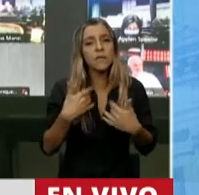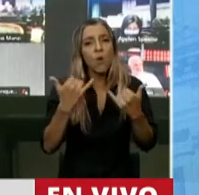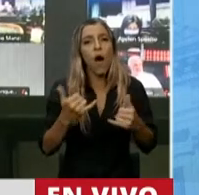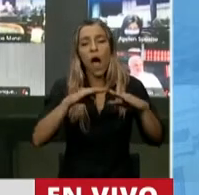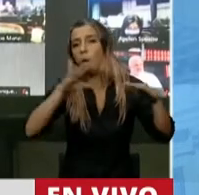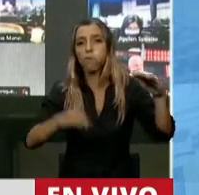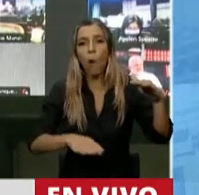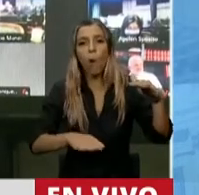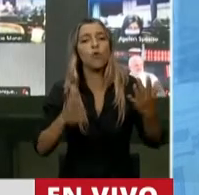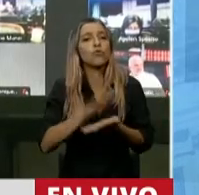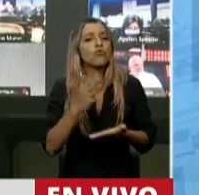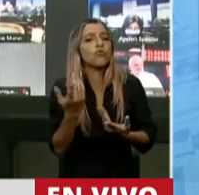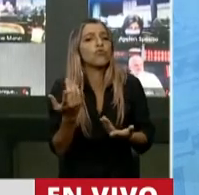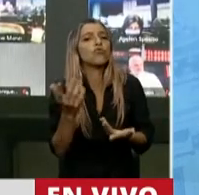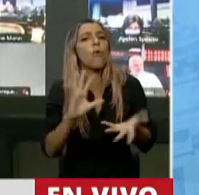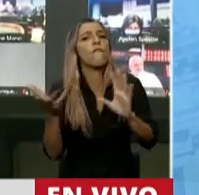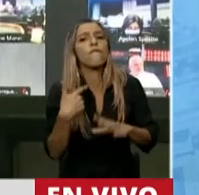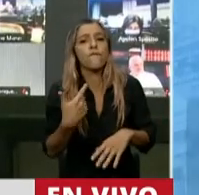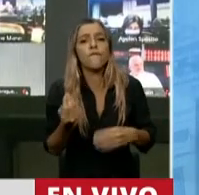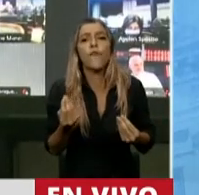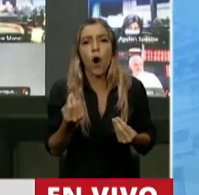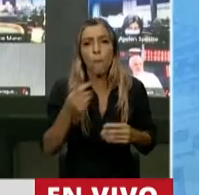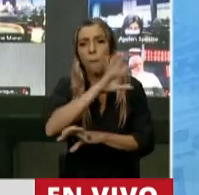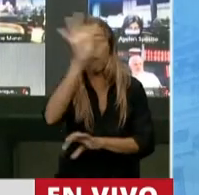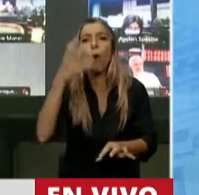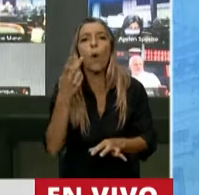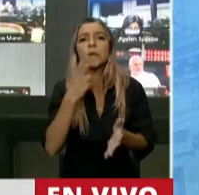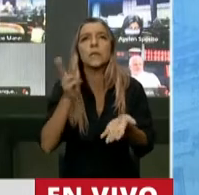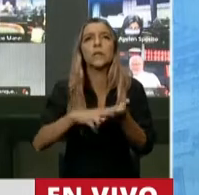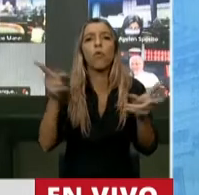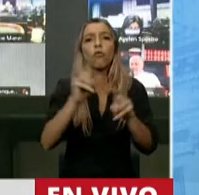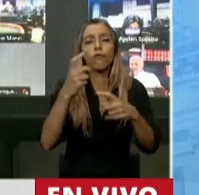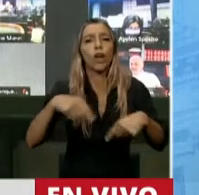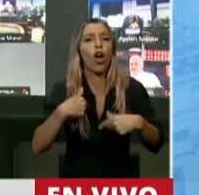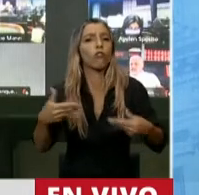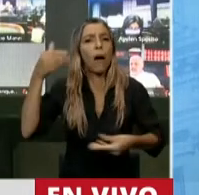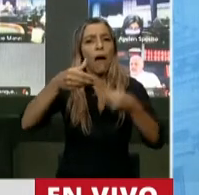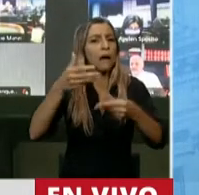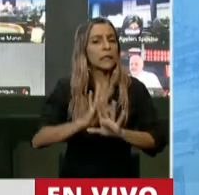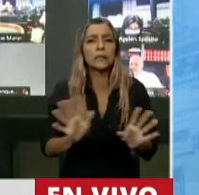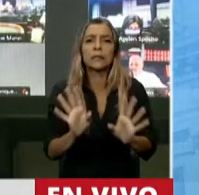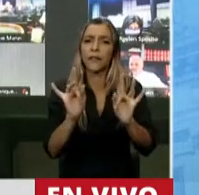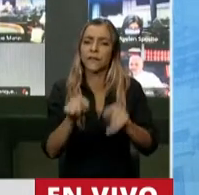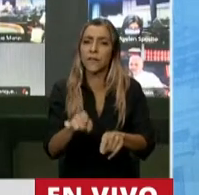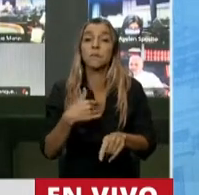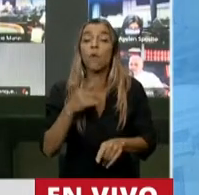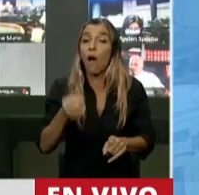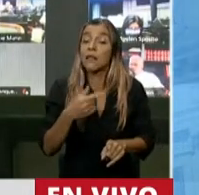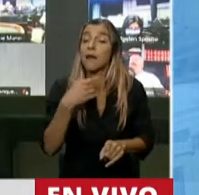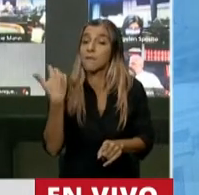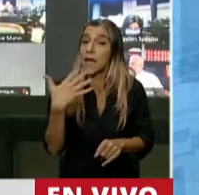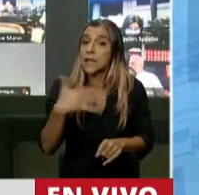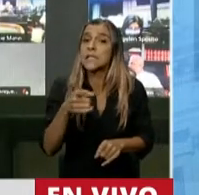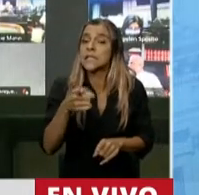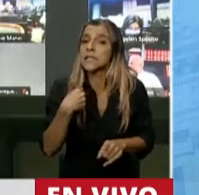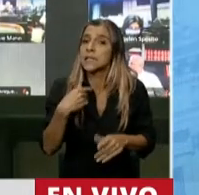en las evaluaciones fiscales que tienen los estados provinciales, y acá se genera una desigualdad porque van a tributar, al estar incluidos inmuebles,